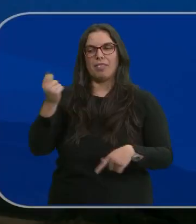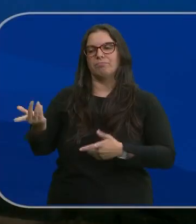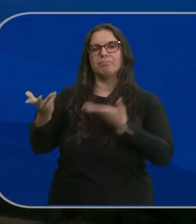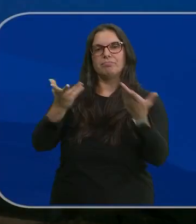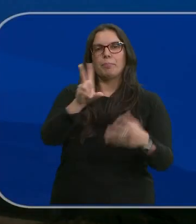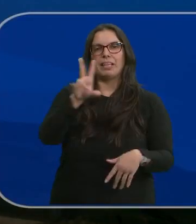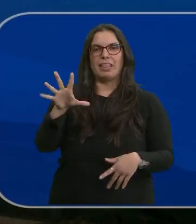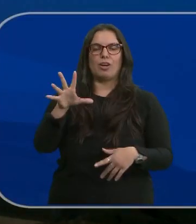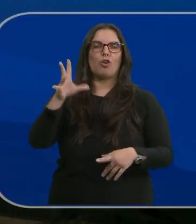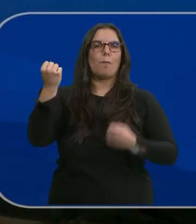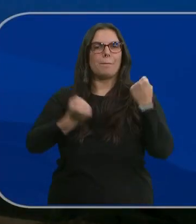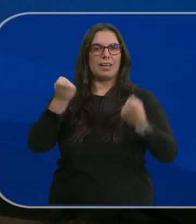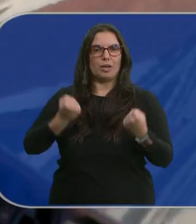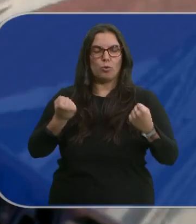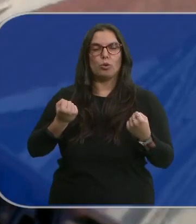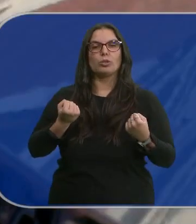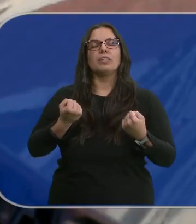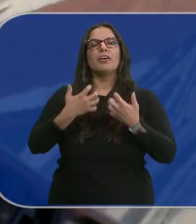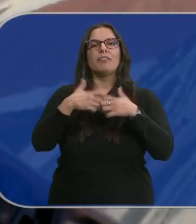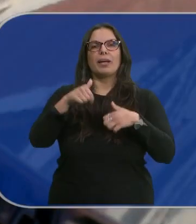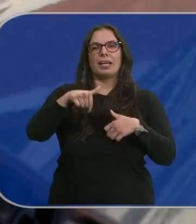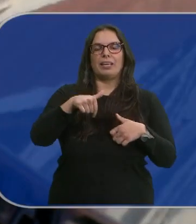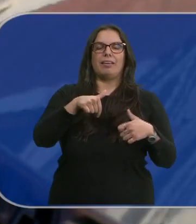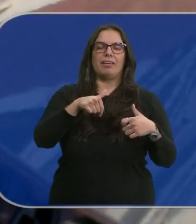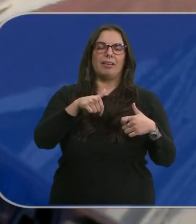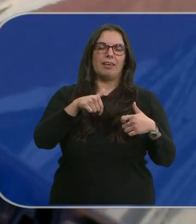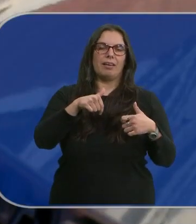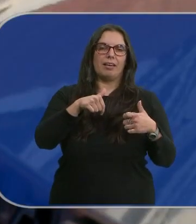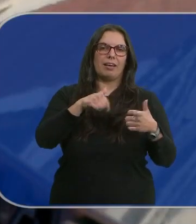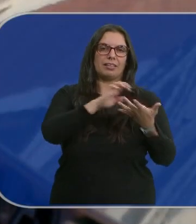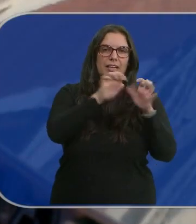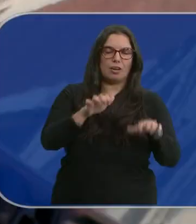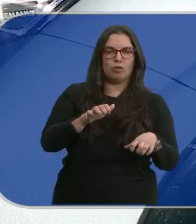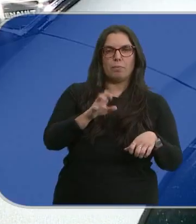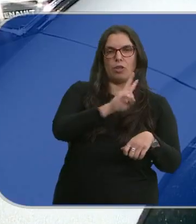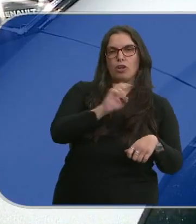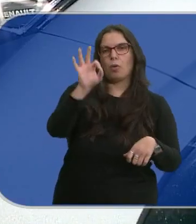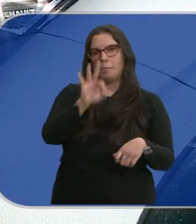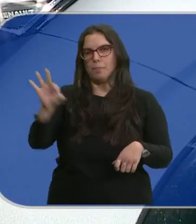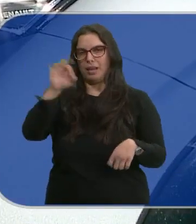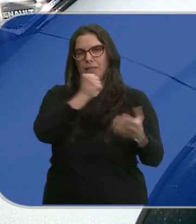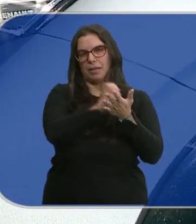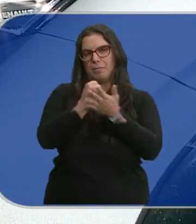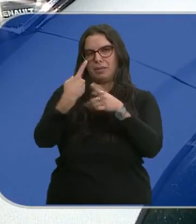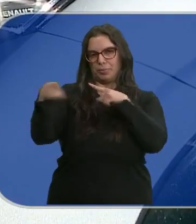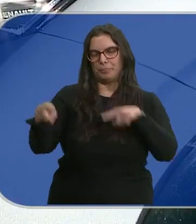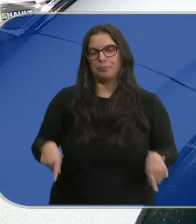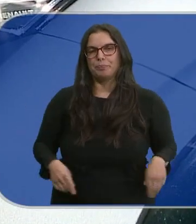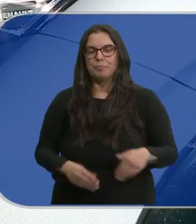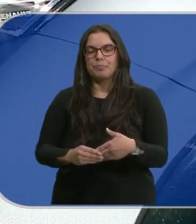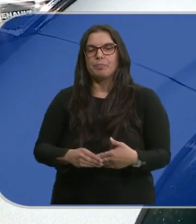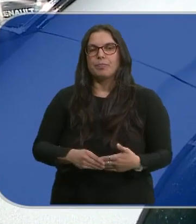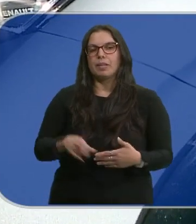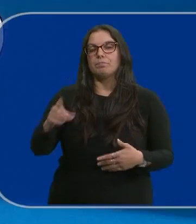estos, fabricados en la comunidad. 2 en Valladolid, el Captur y Simbios, y 3 en Palencia, Austral, Espace y Rafale.